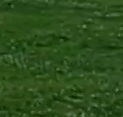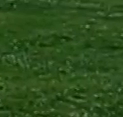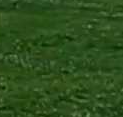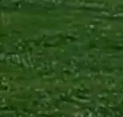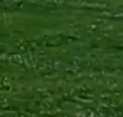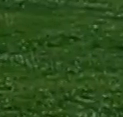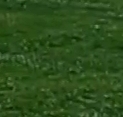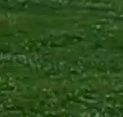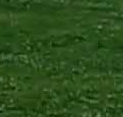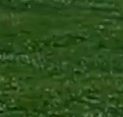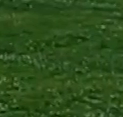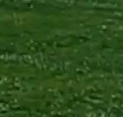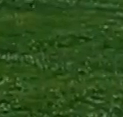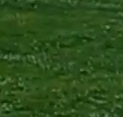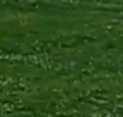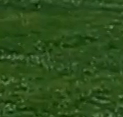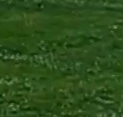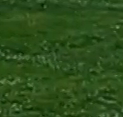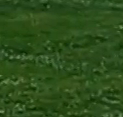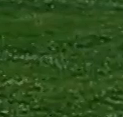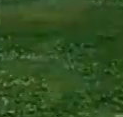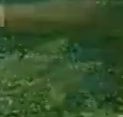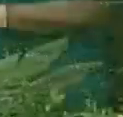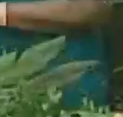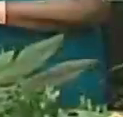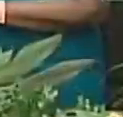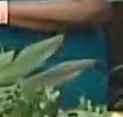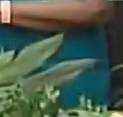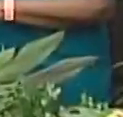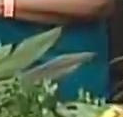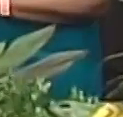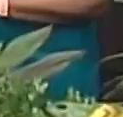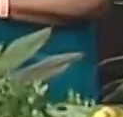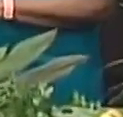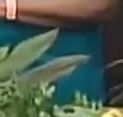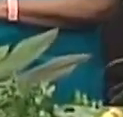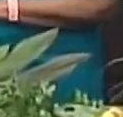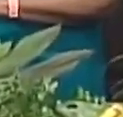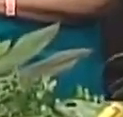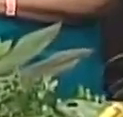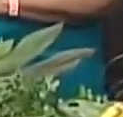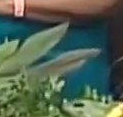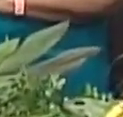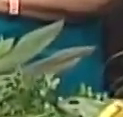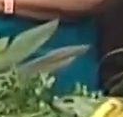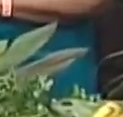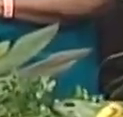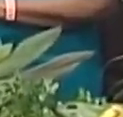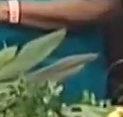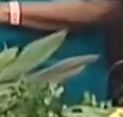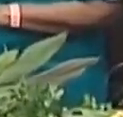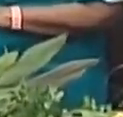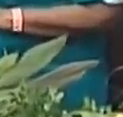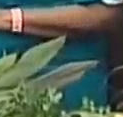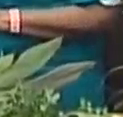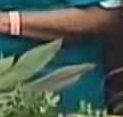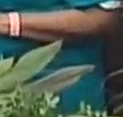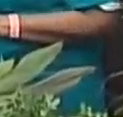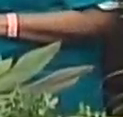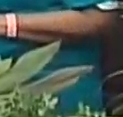comuna precisamente produce 20 toneladas al año de cambures y dan aprovechamiento a 20 toneladas de hojas de yacas asadas